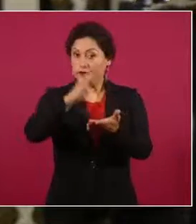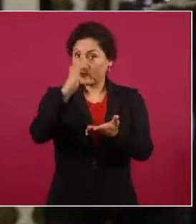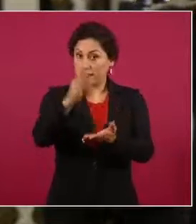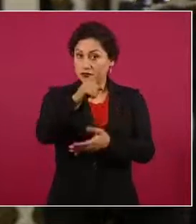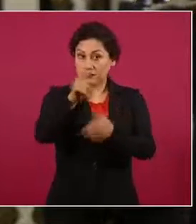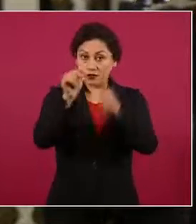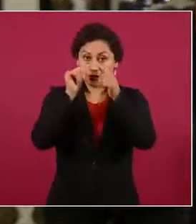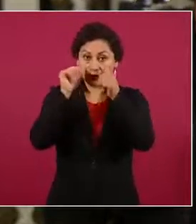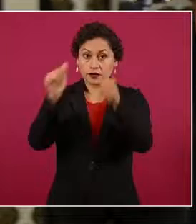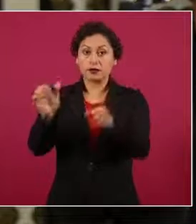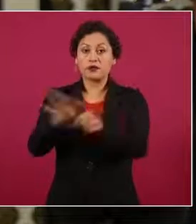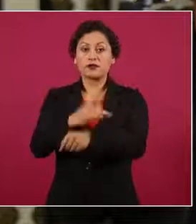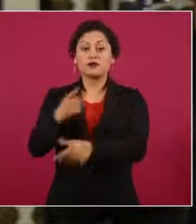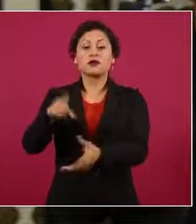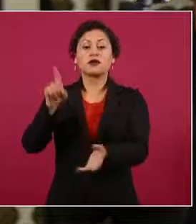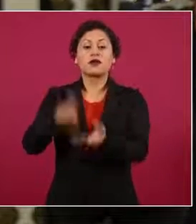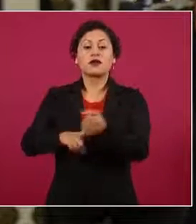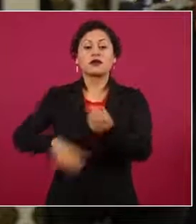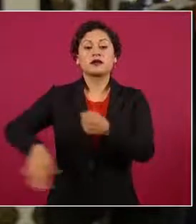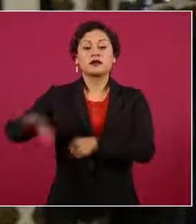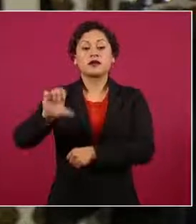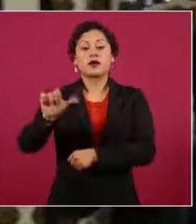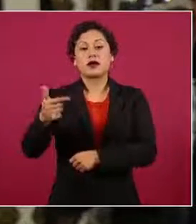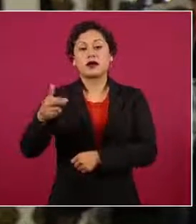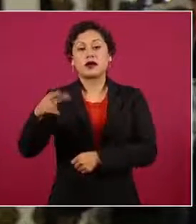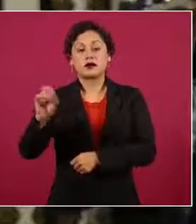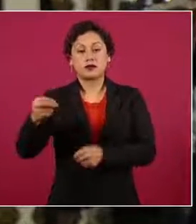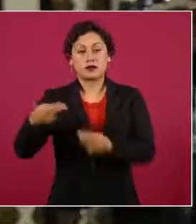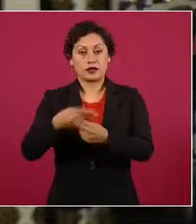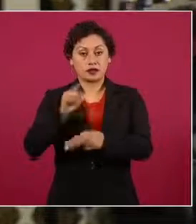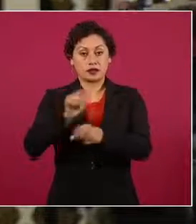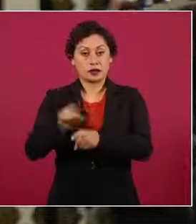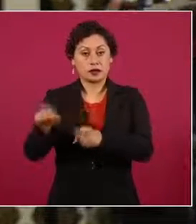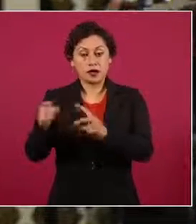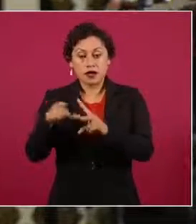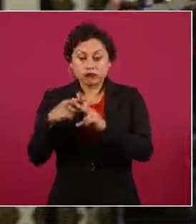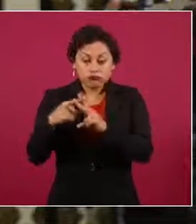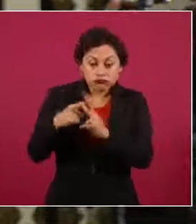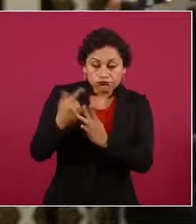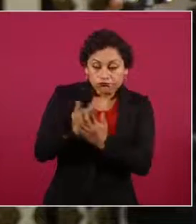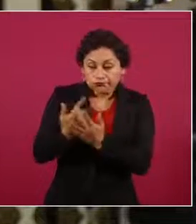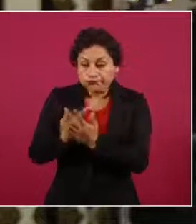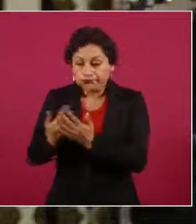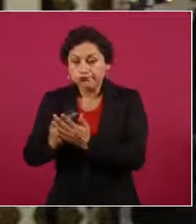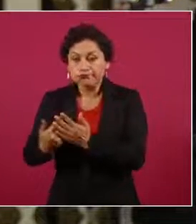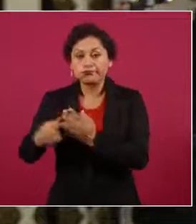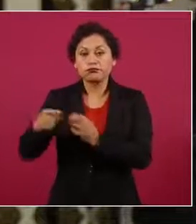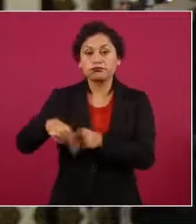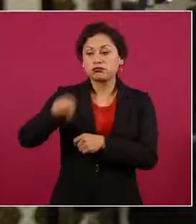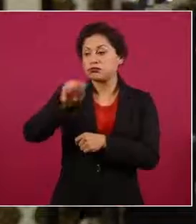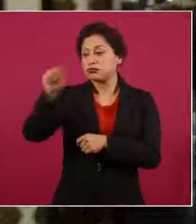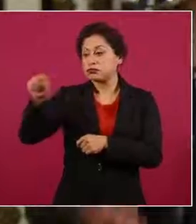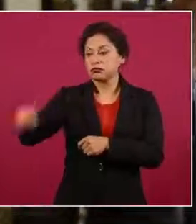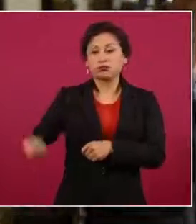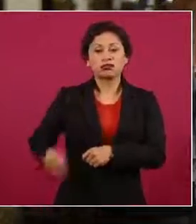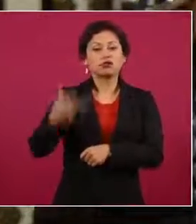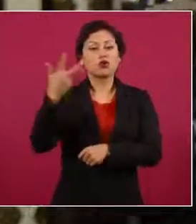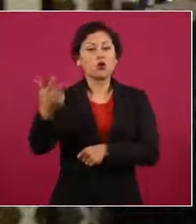una comisión del Registro Agrario Nacional realizaron un inventario y encontraron alrededor de 8 puntos donde no se están cumpliendo con las